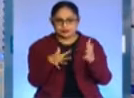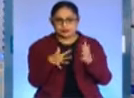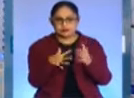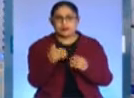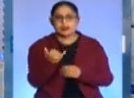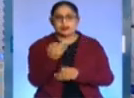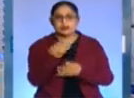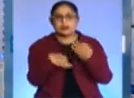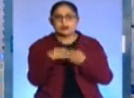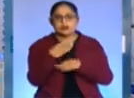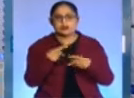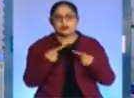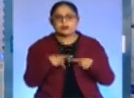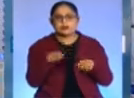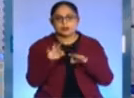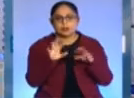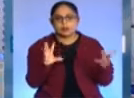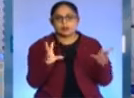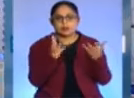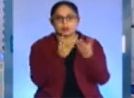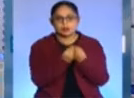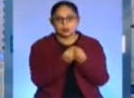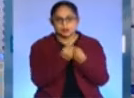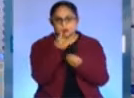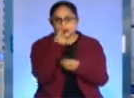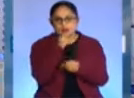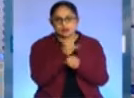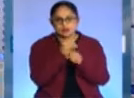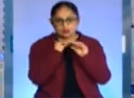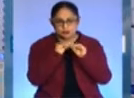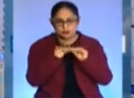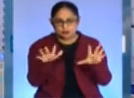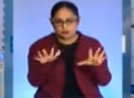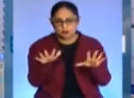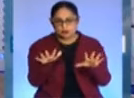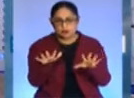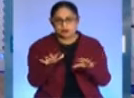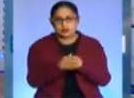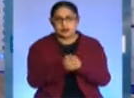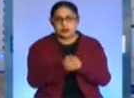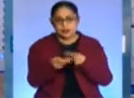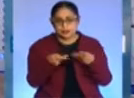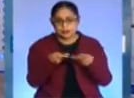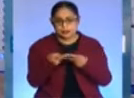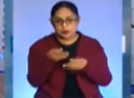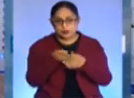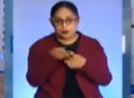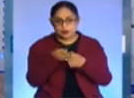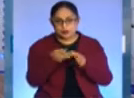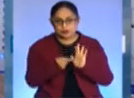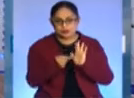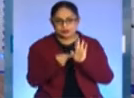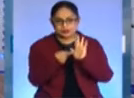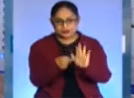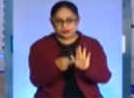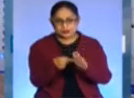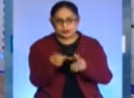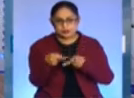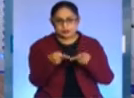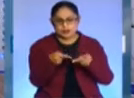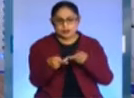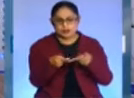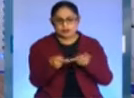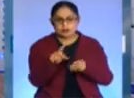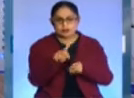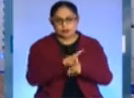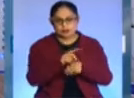y a todo el equipo que hace posible este espacio informativo como cada noche. Vamos de lleno a lo que le hemos presentado, o lo que hemos preparado, mejor